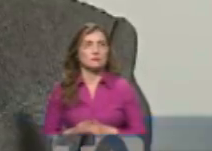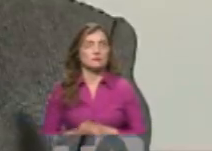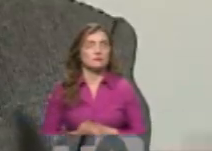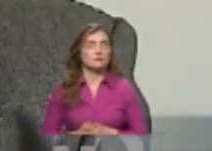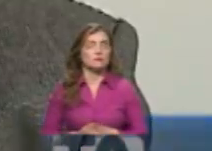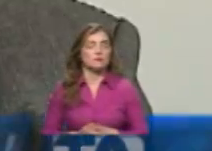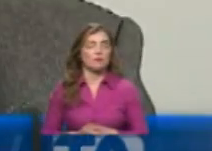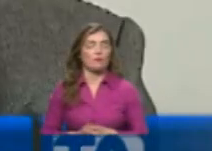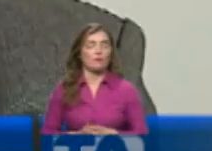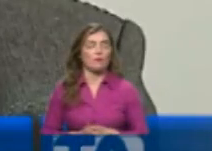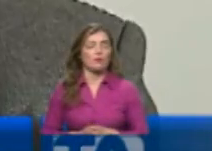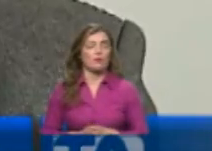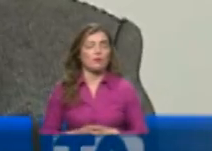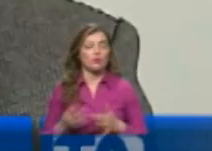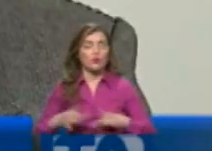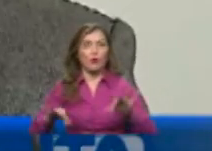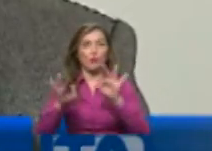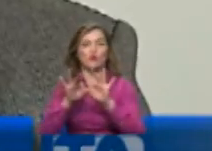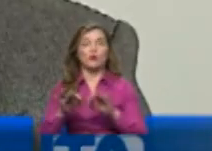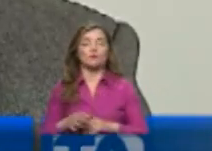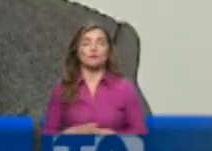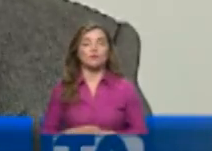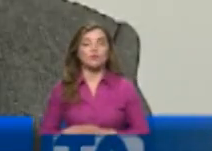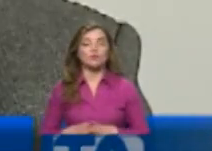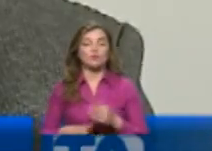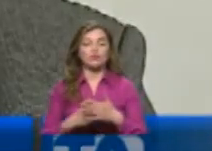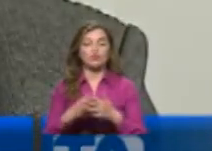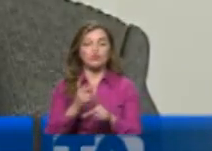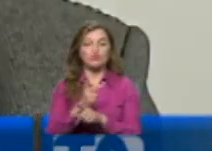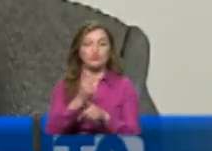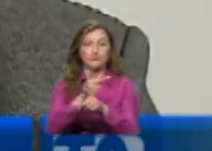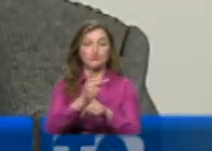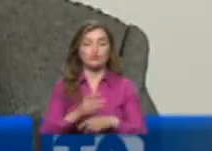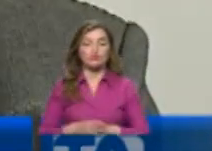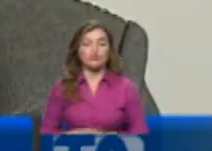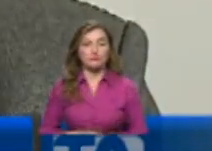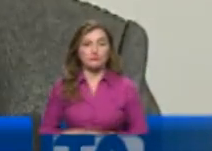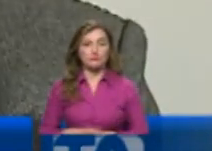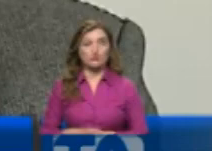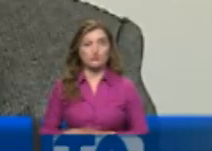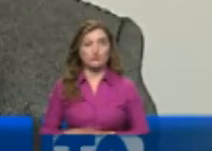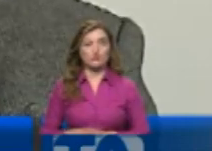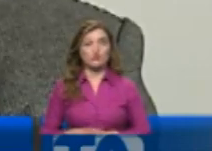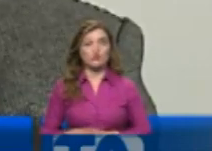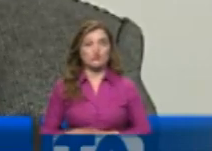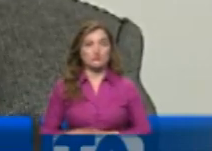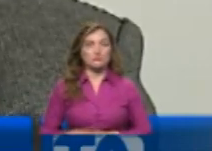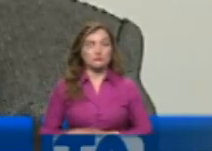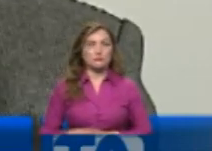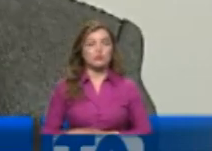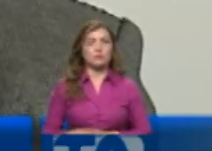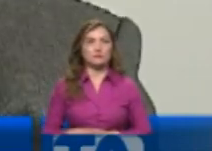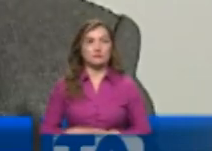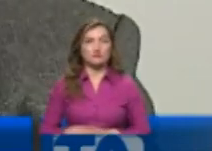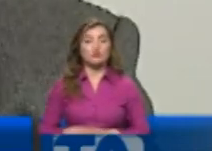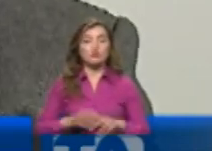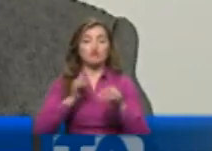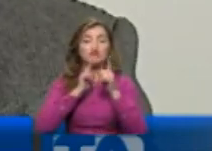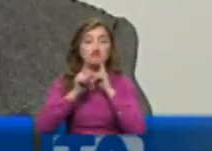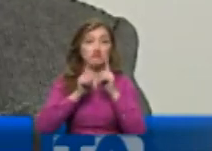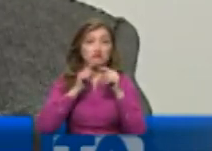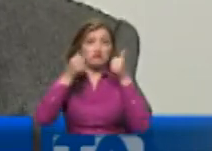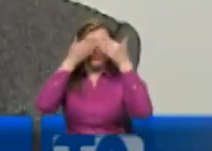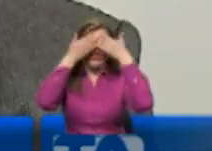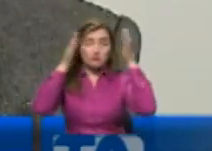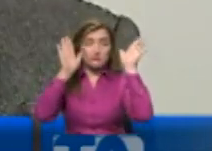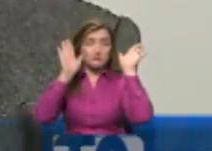era para nosotros hacer notar a los sectores productivos de la ciudad que estamos abiertos a dialogar, estamos